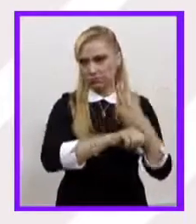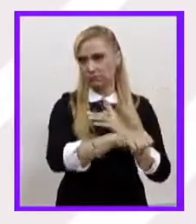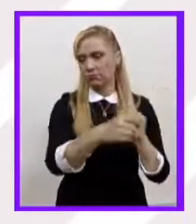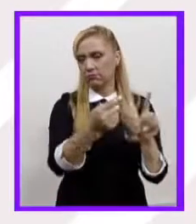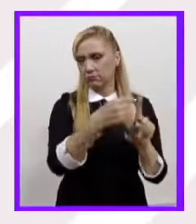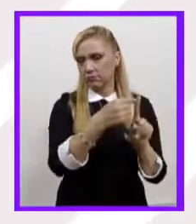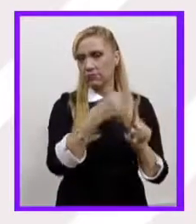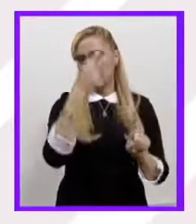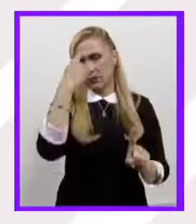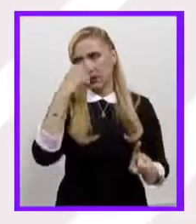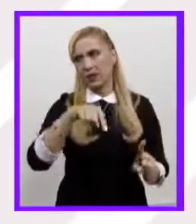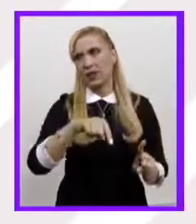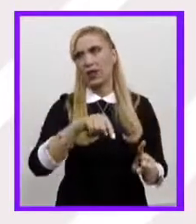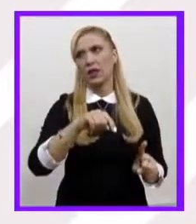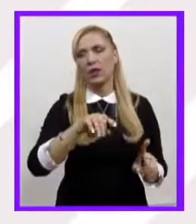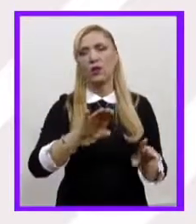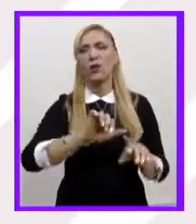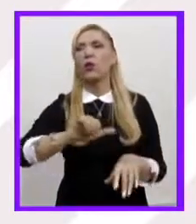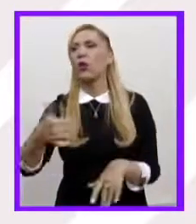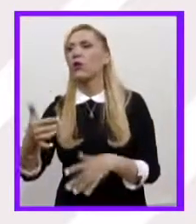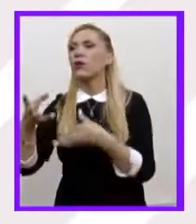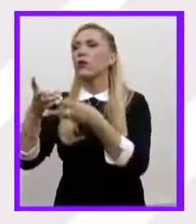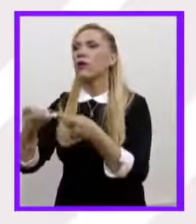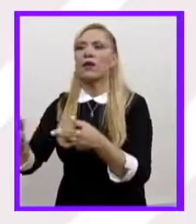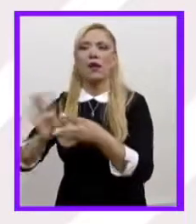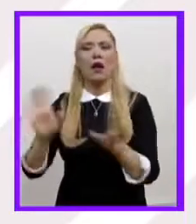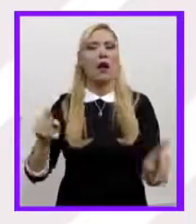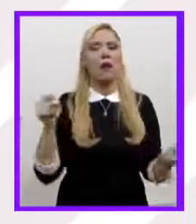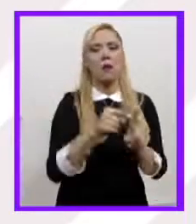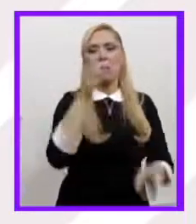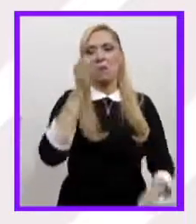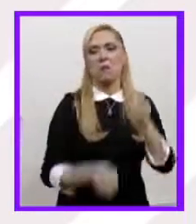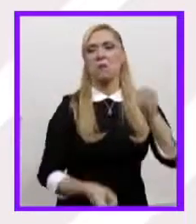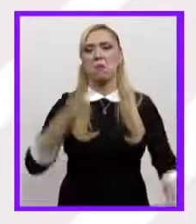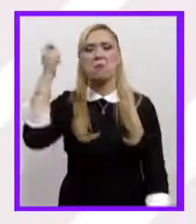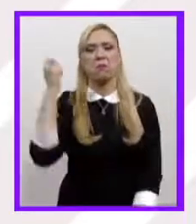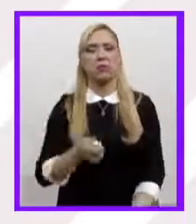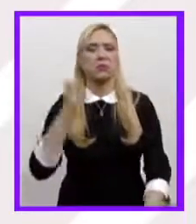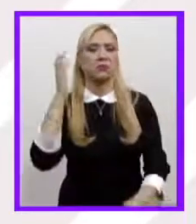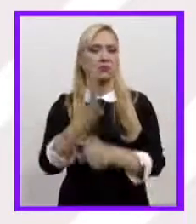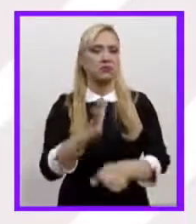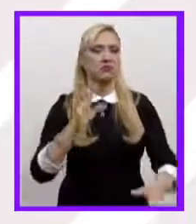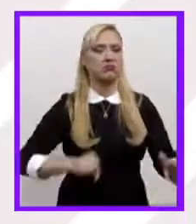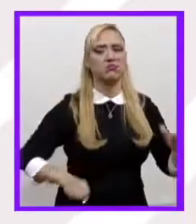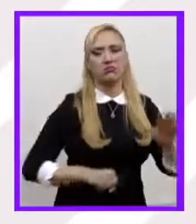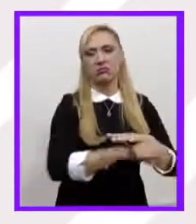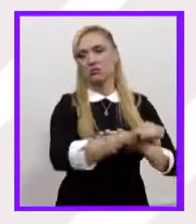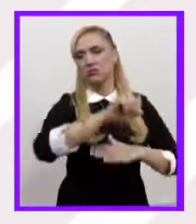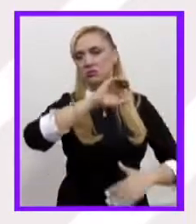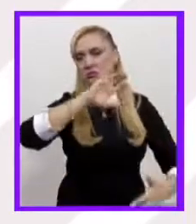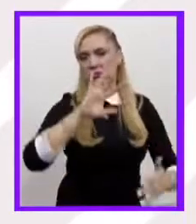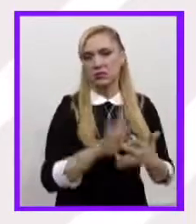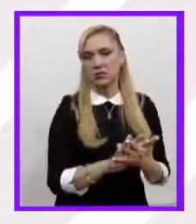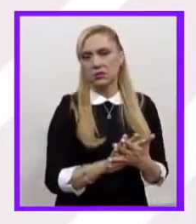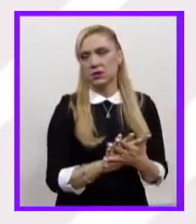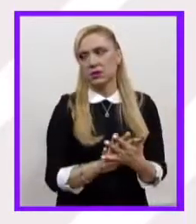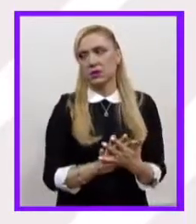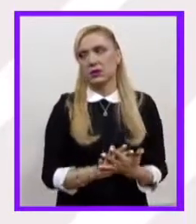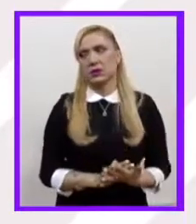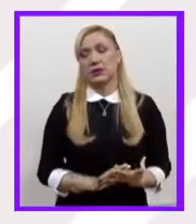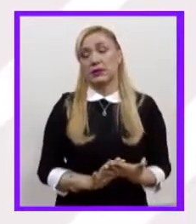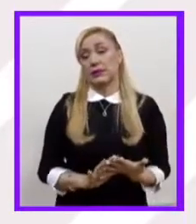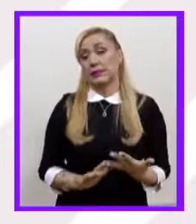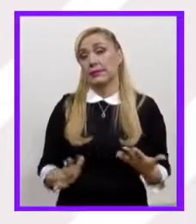no buscar otras formas de resolver conflictos, sino solamente a través de la sanción, del estigma, y vista la sanción no